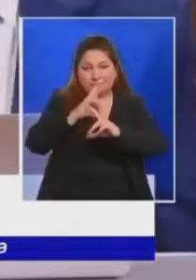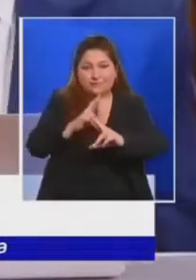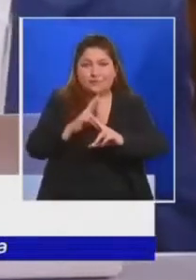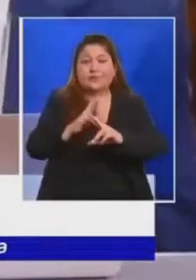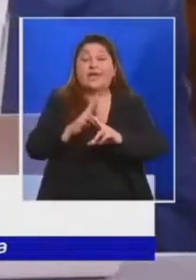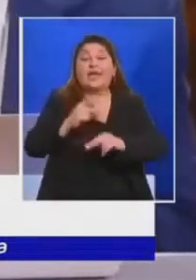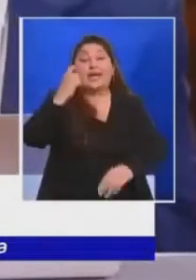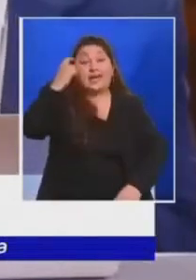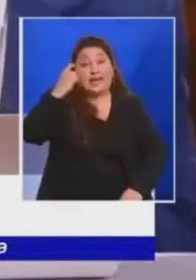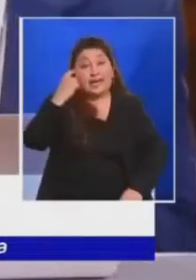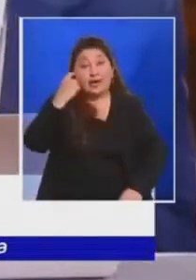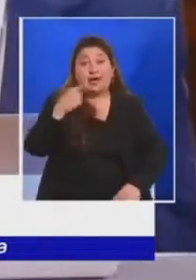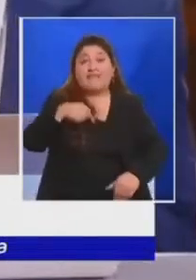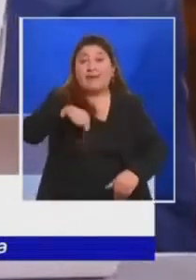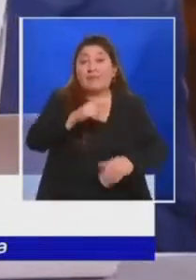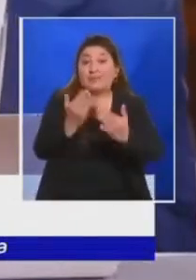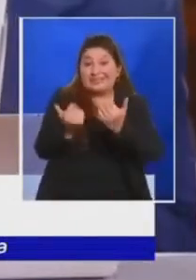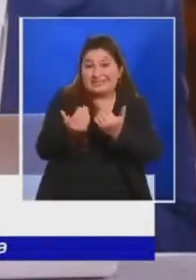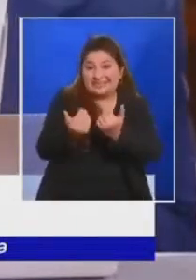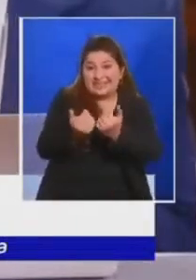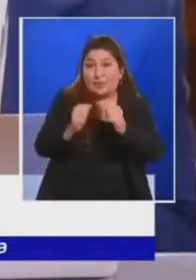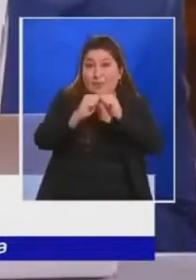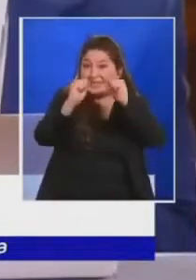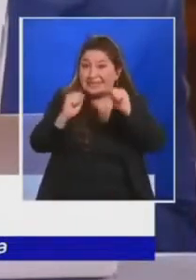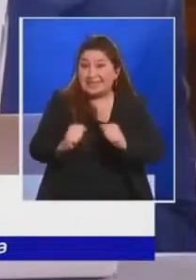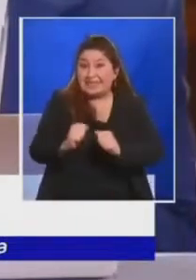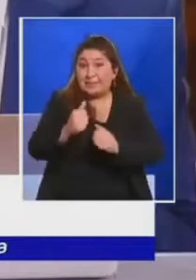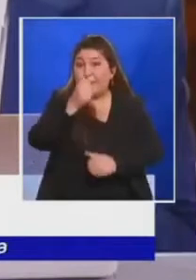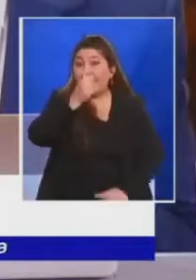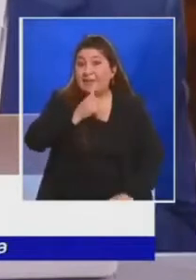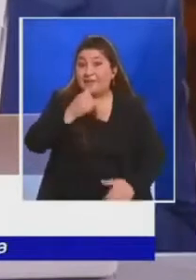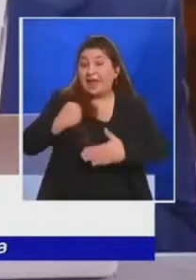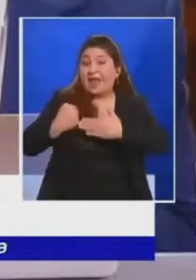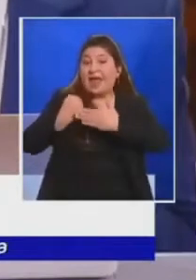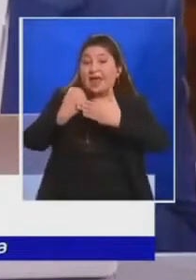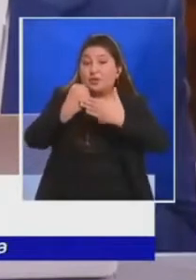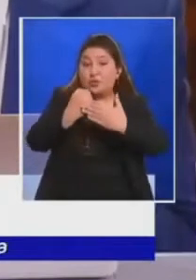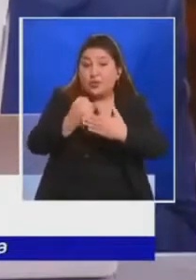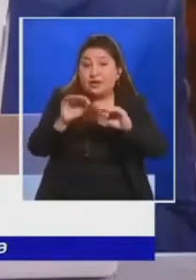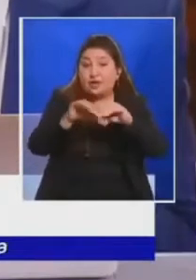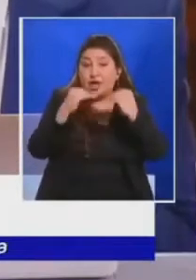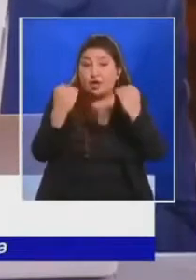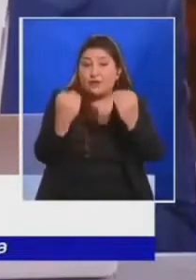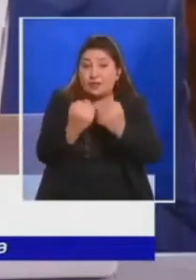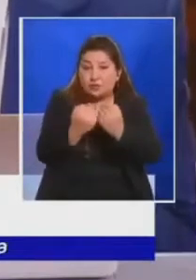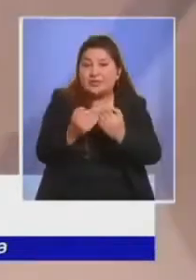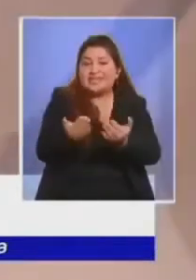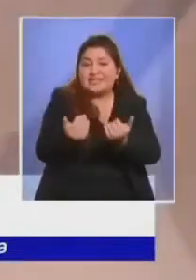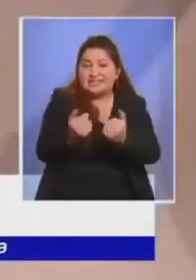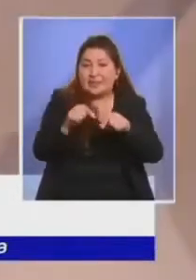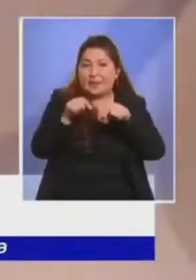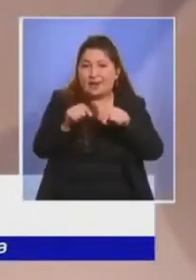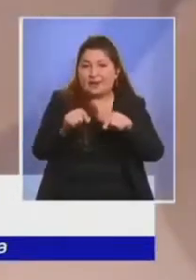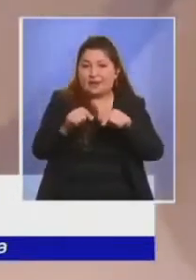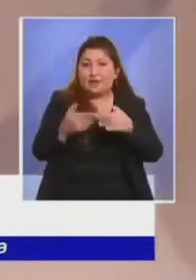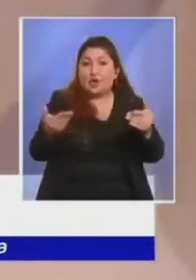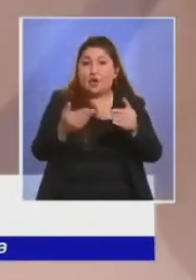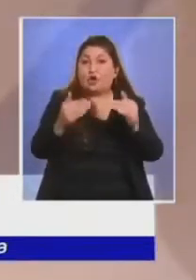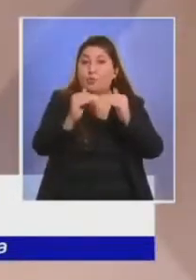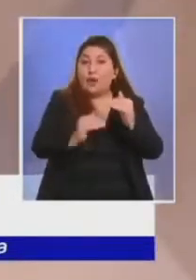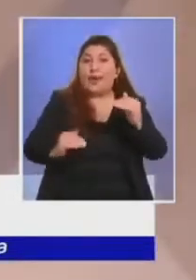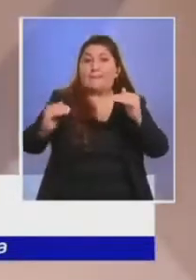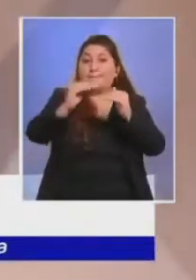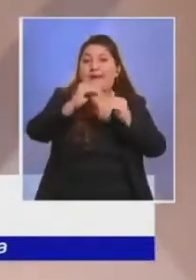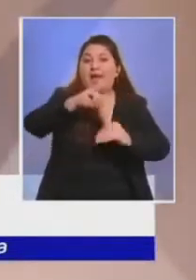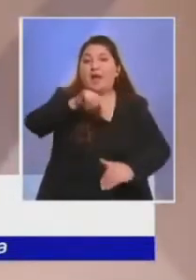vamos a necesitar al sector privado también coayudando en la cobertura que necesitamos en esto. ¿Qué hay que hacer? Primero, ampliar la red de Junji, eso está en